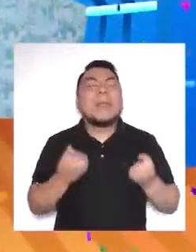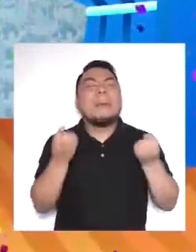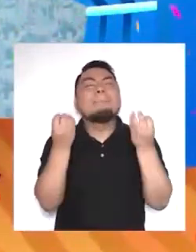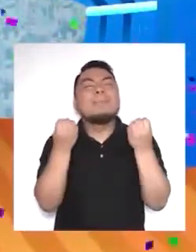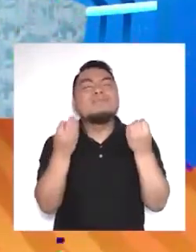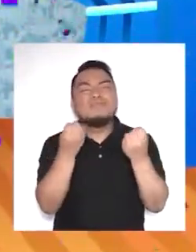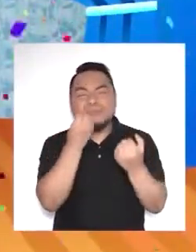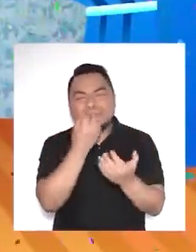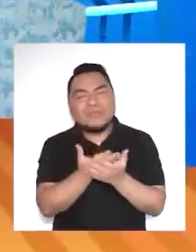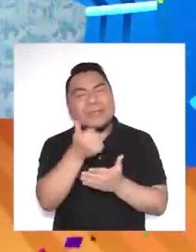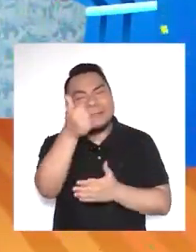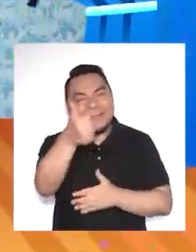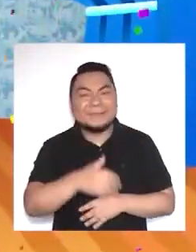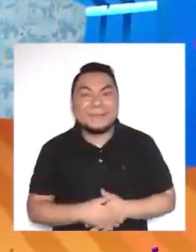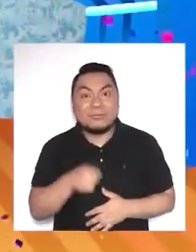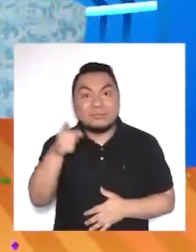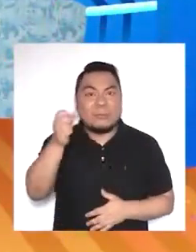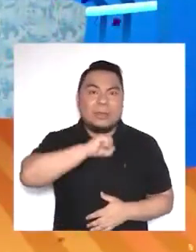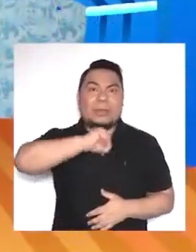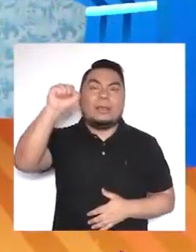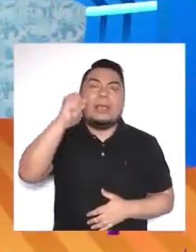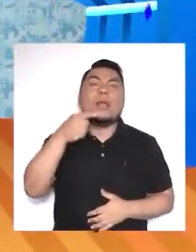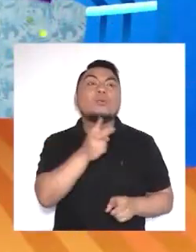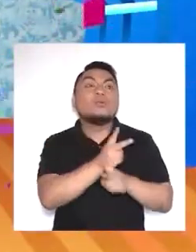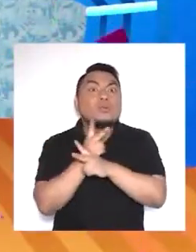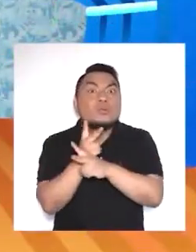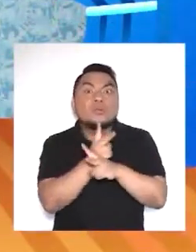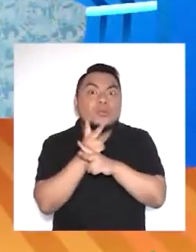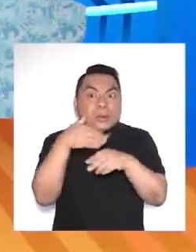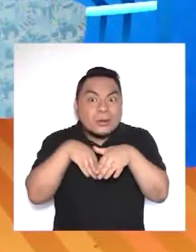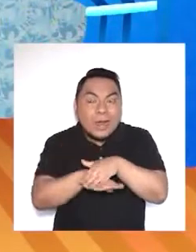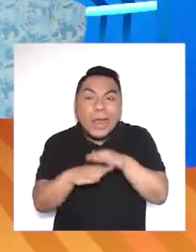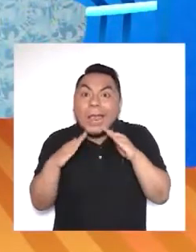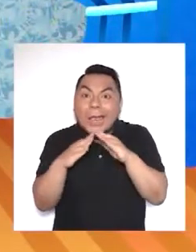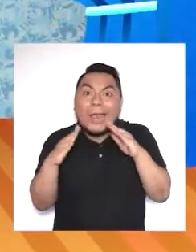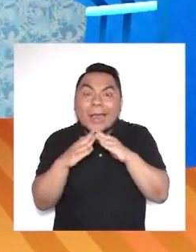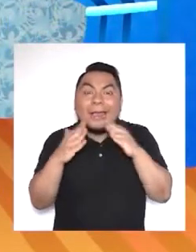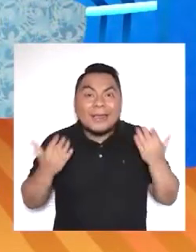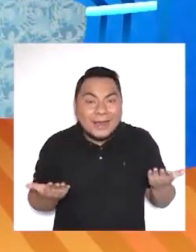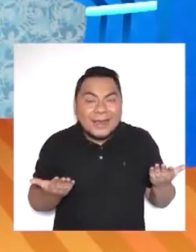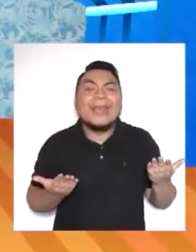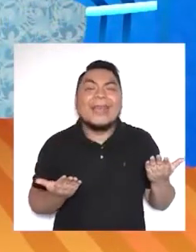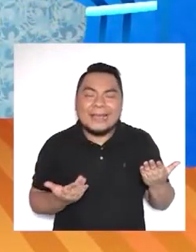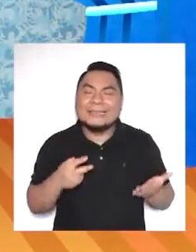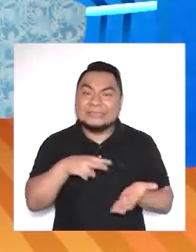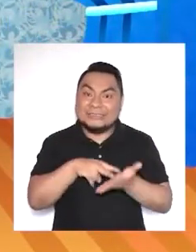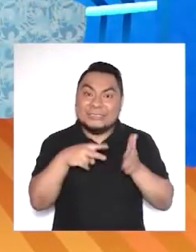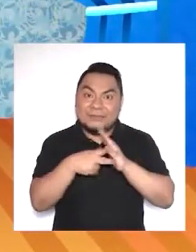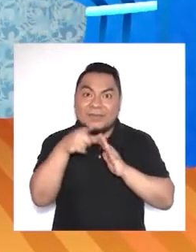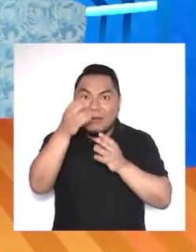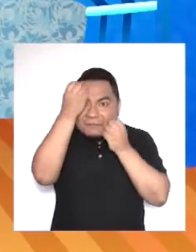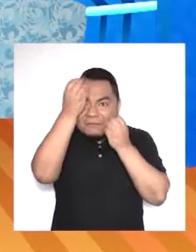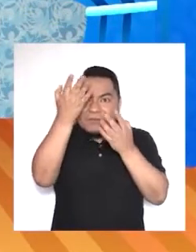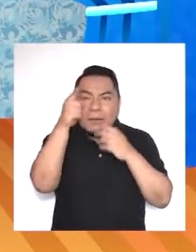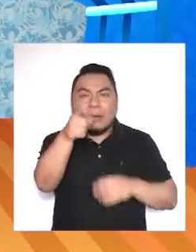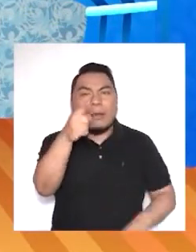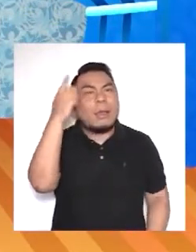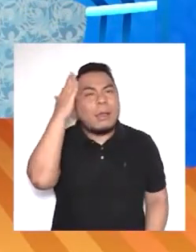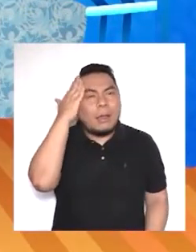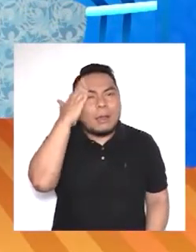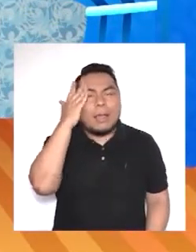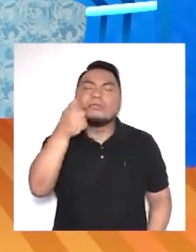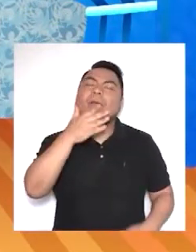¡Muy bien! Han ganado el premio de la seguridad en sus casas. Significa que, con esta información, pueden